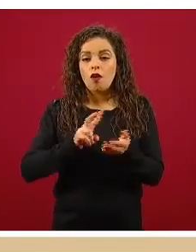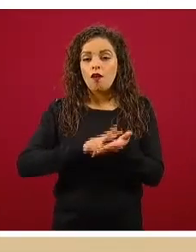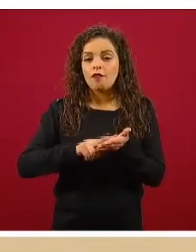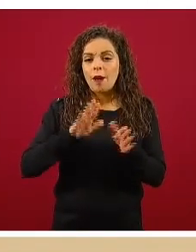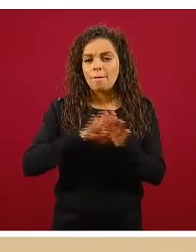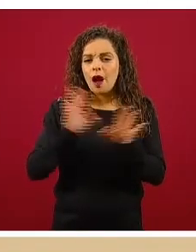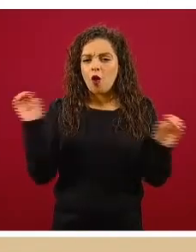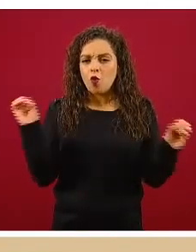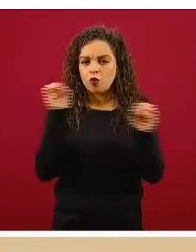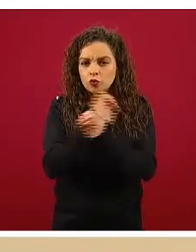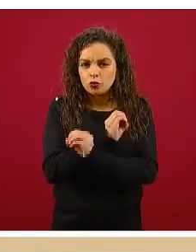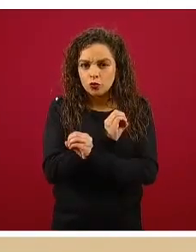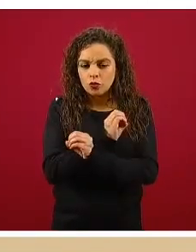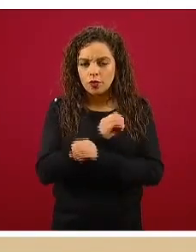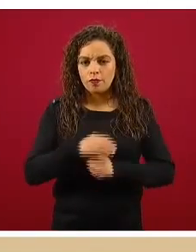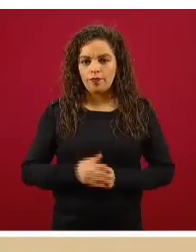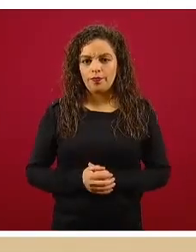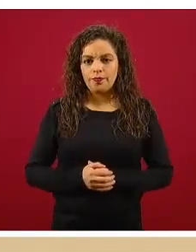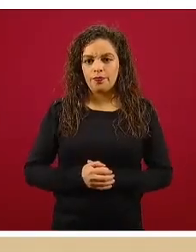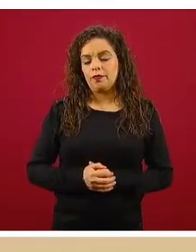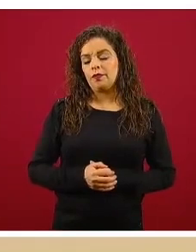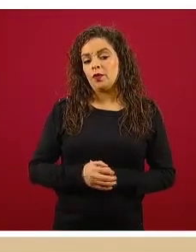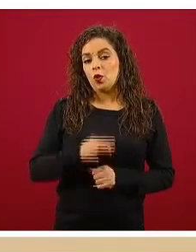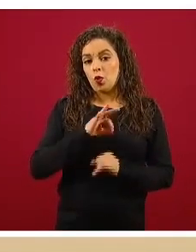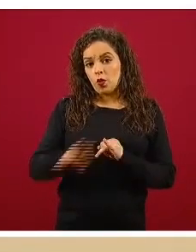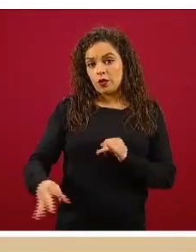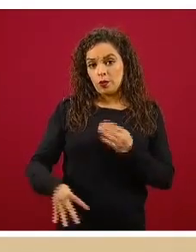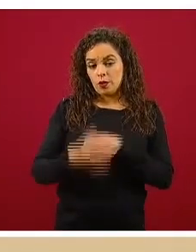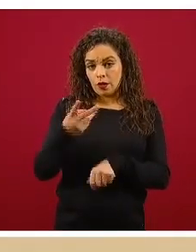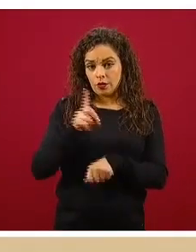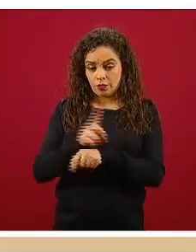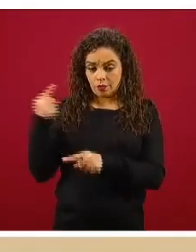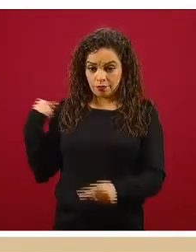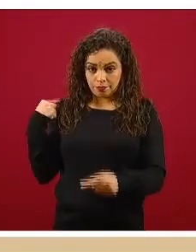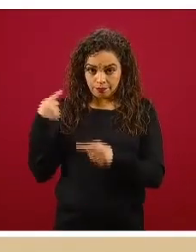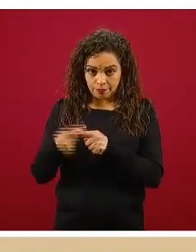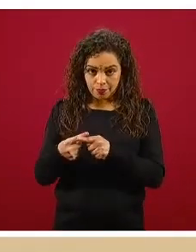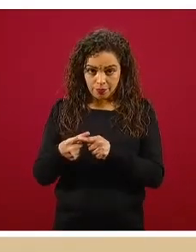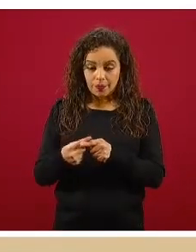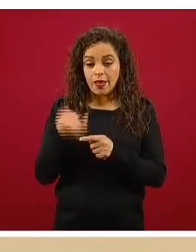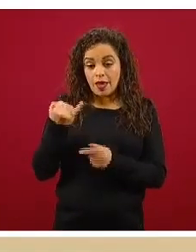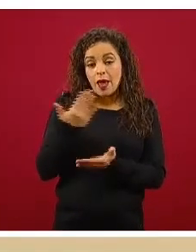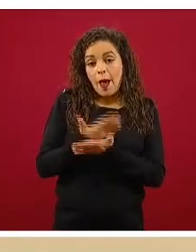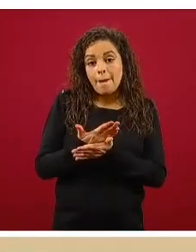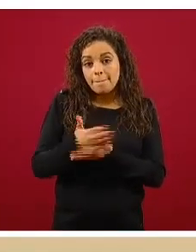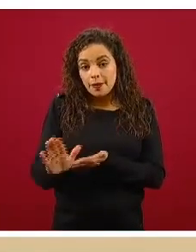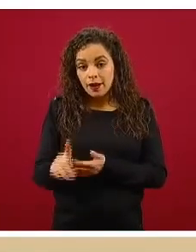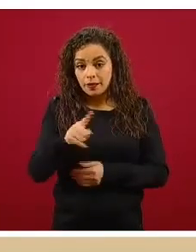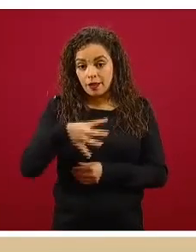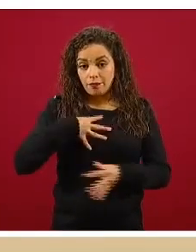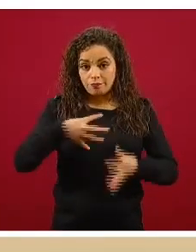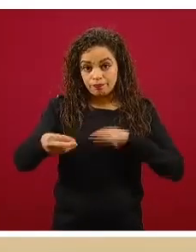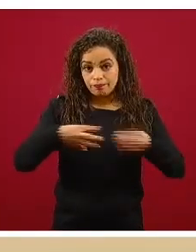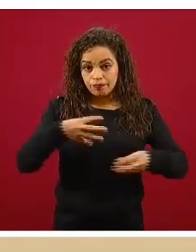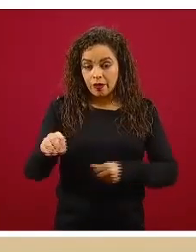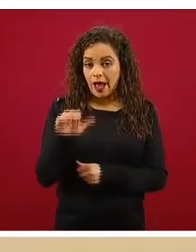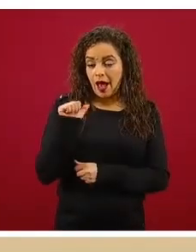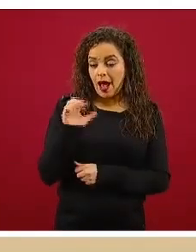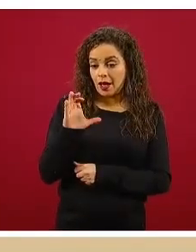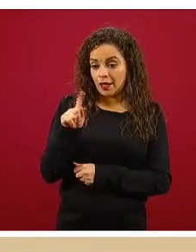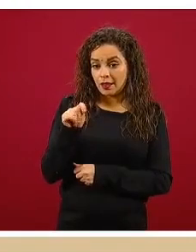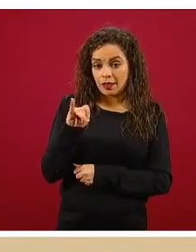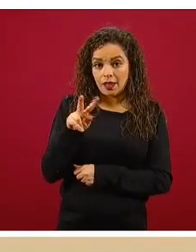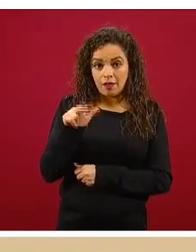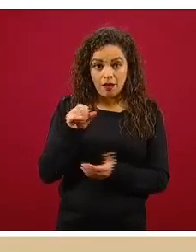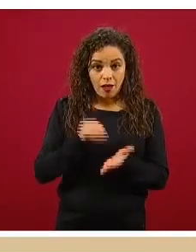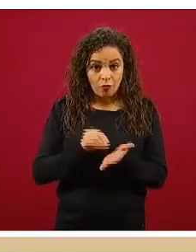que están teniendo en los últimos 14 días, es decir, además en la epidemia activa, pues la mayor carga de